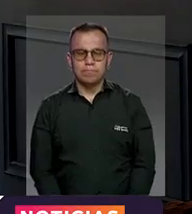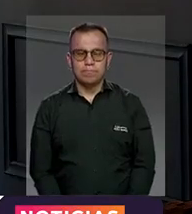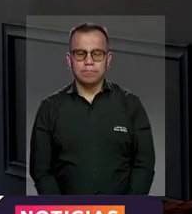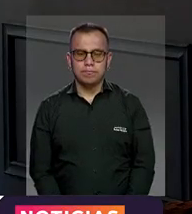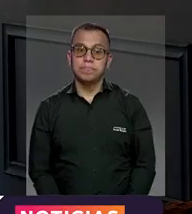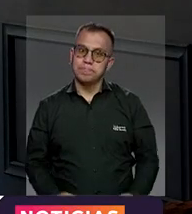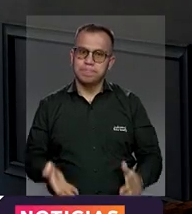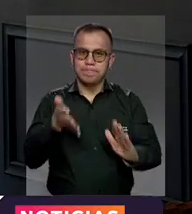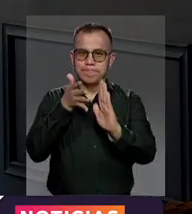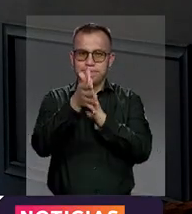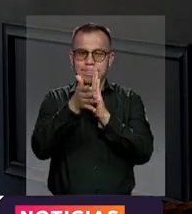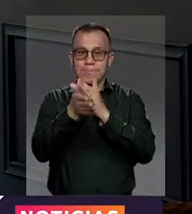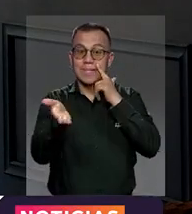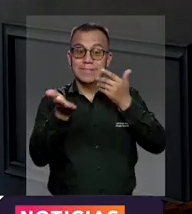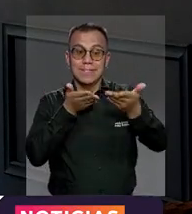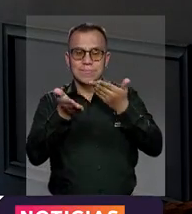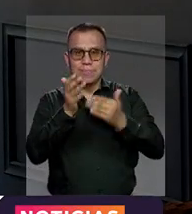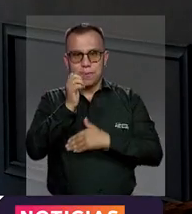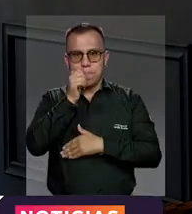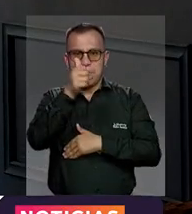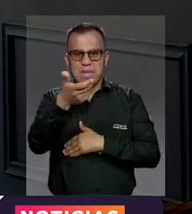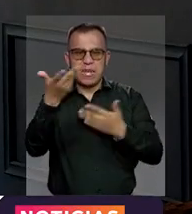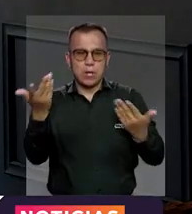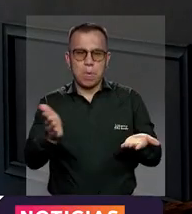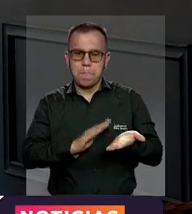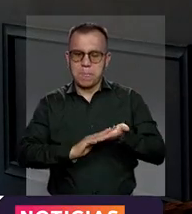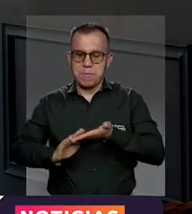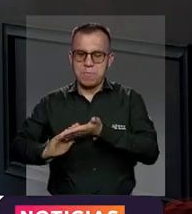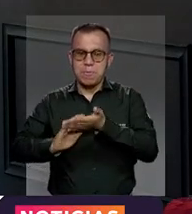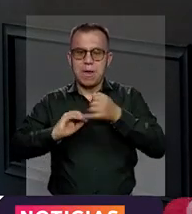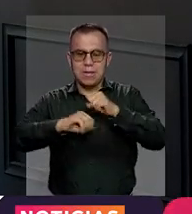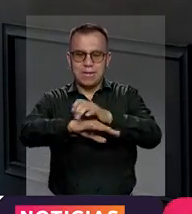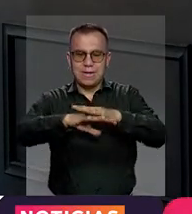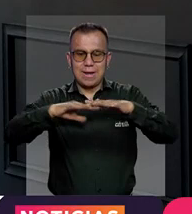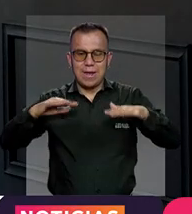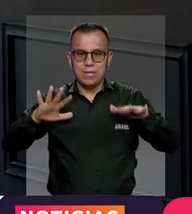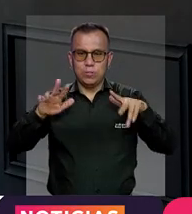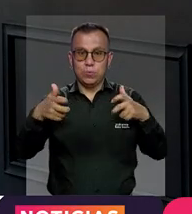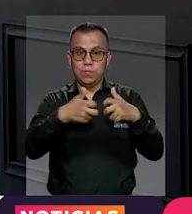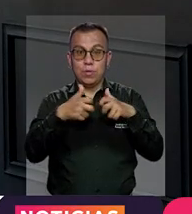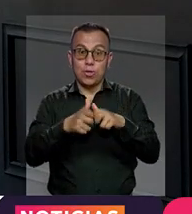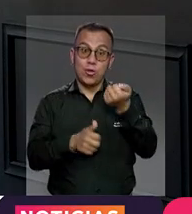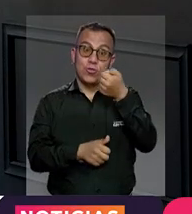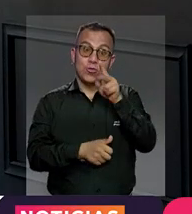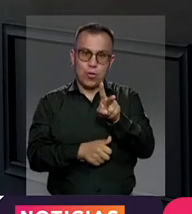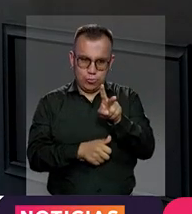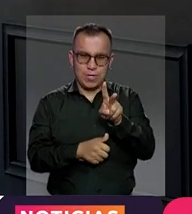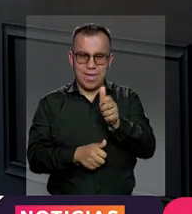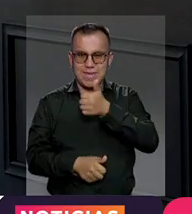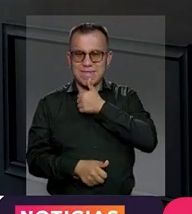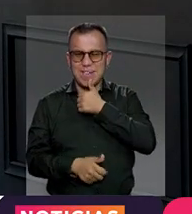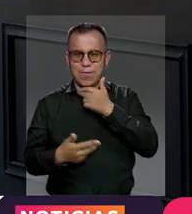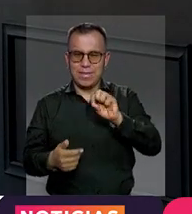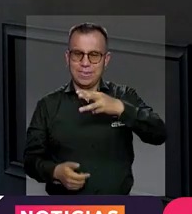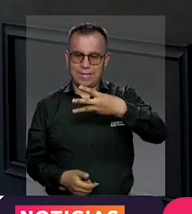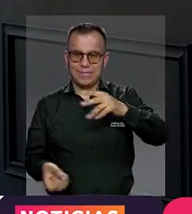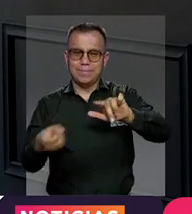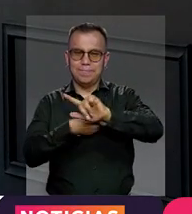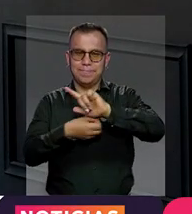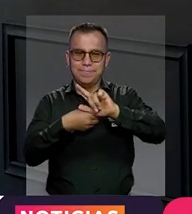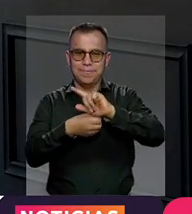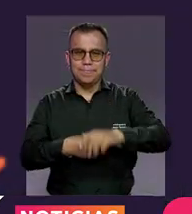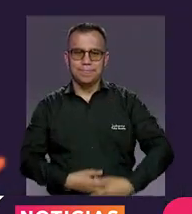Esta es información de servicio. Mañana se realizará mantenimiento a las redes eléctricas en 12 barrios y cortes de agua en 3 localidades de la